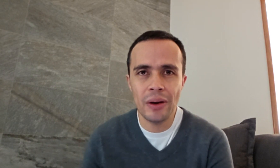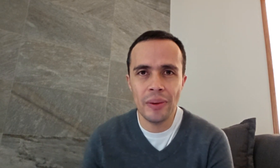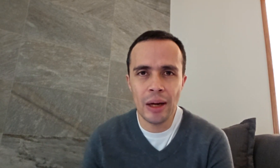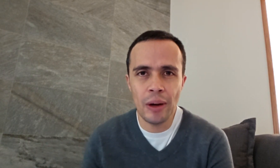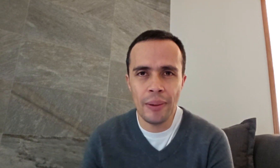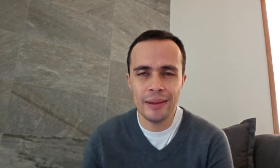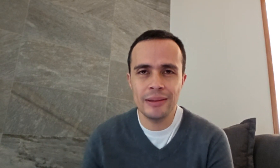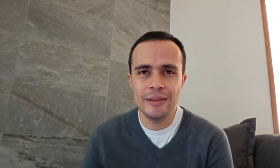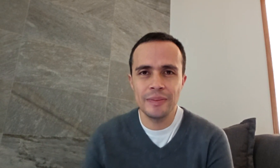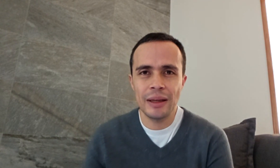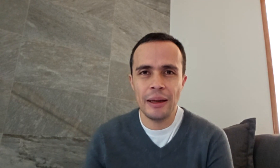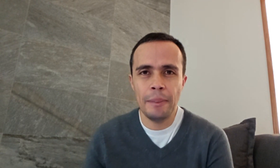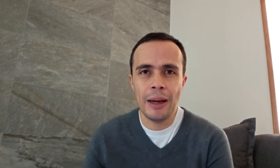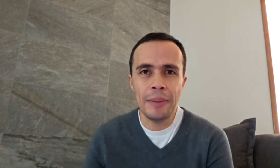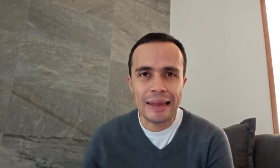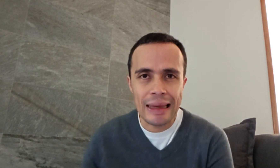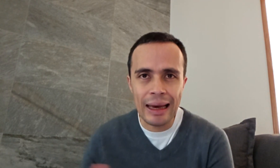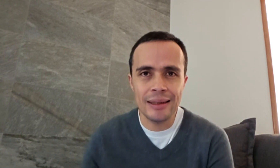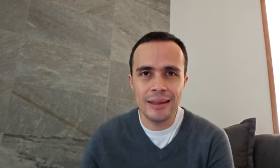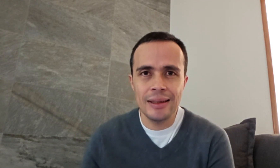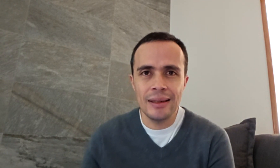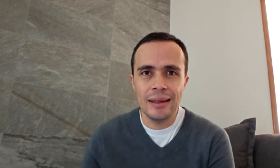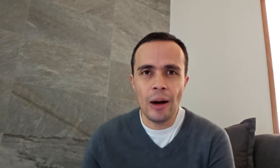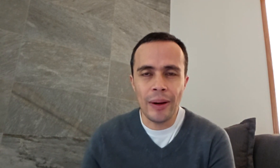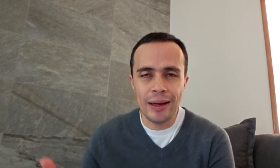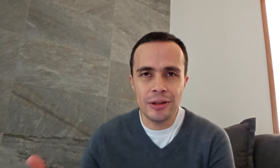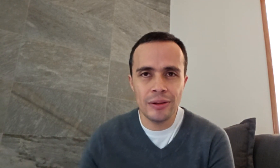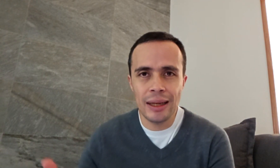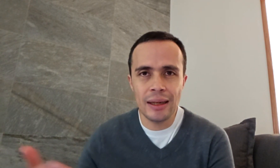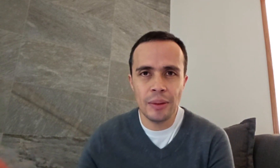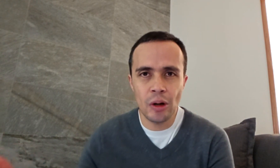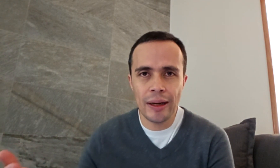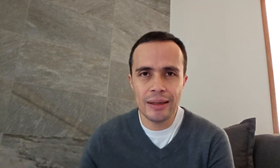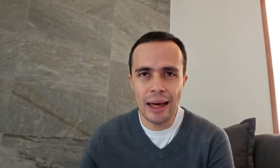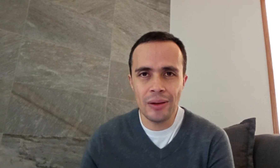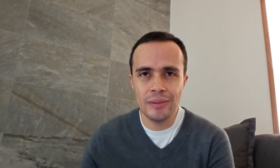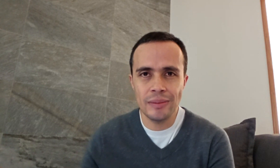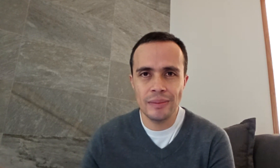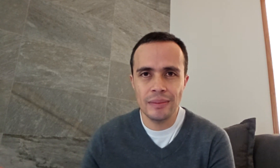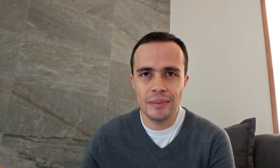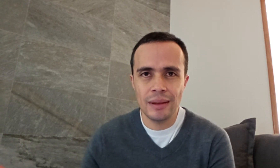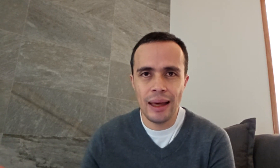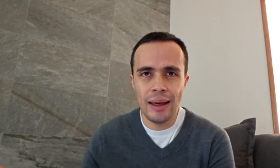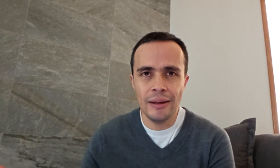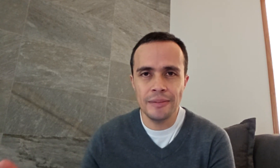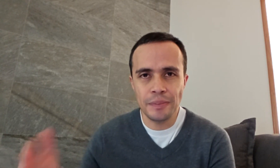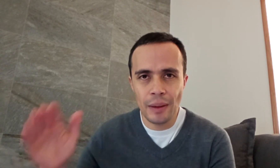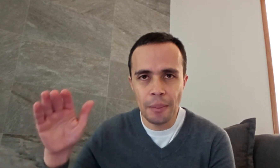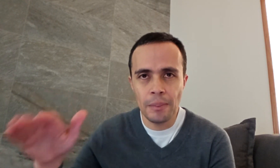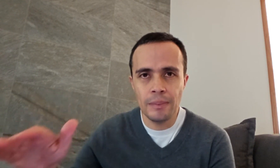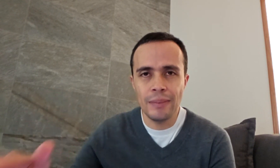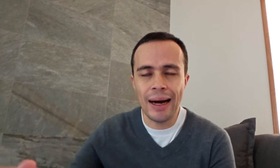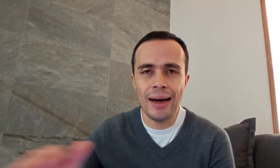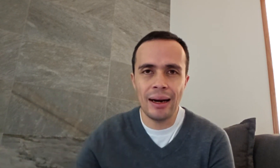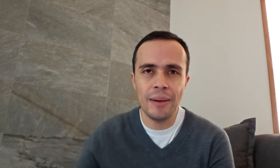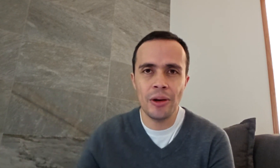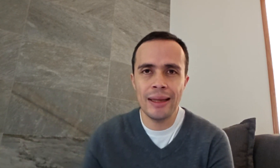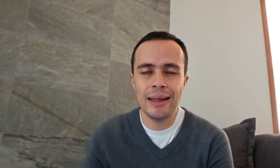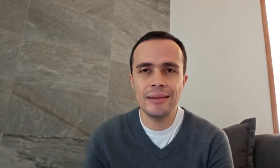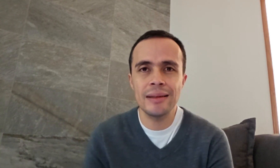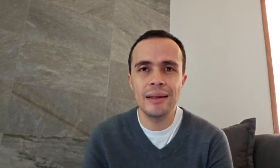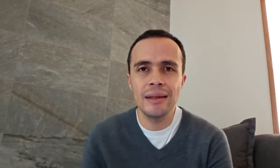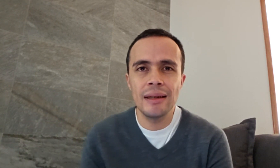exgobernador Mario Villanueva, que permitía la operación del crimen organizado, que